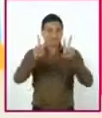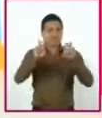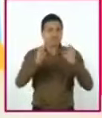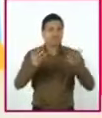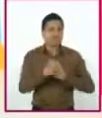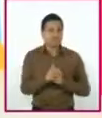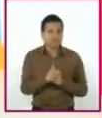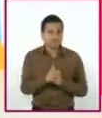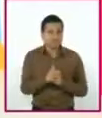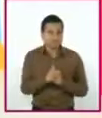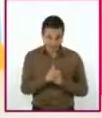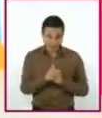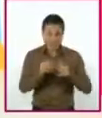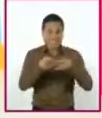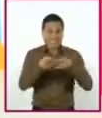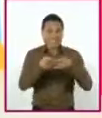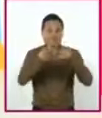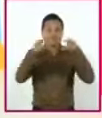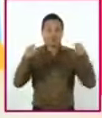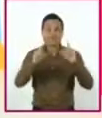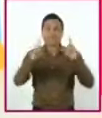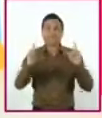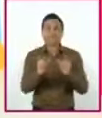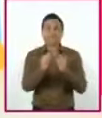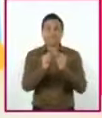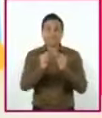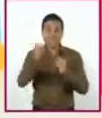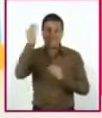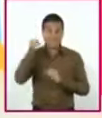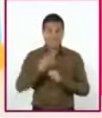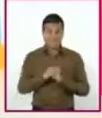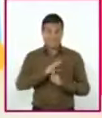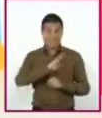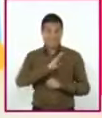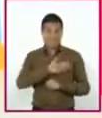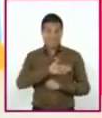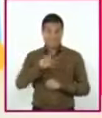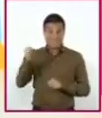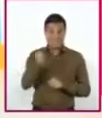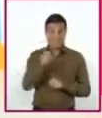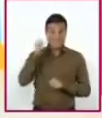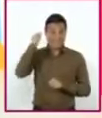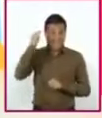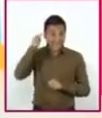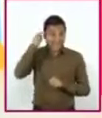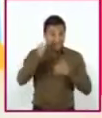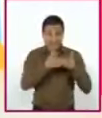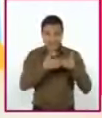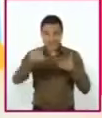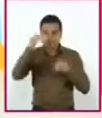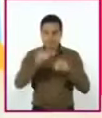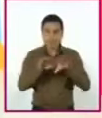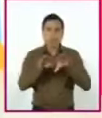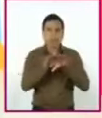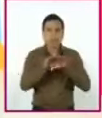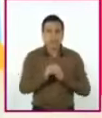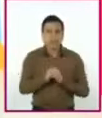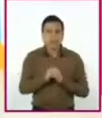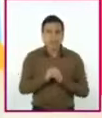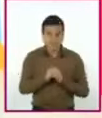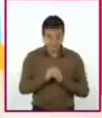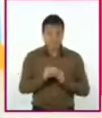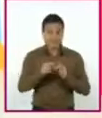pero interesante recorrido el panorama del periodo del Virreinato de la Nueva España. Antes de comenzar esta aventura